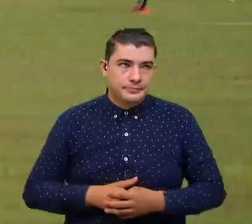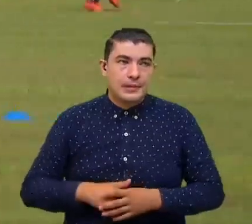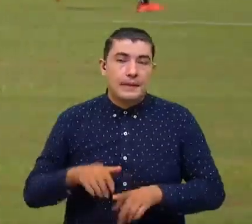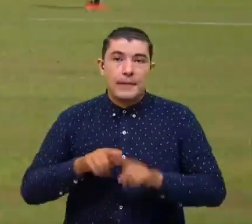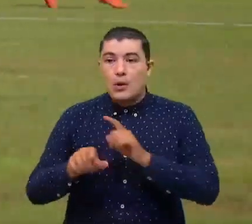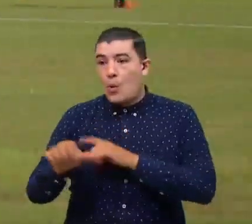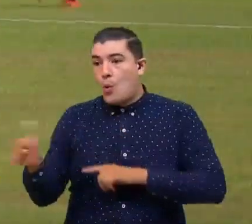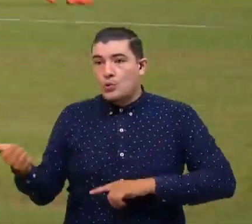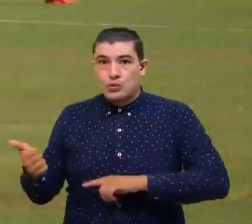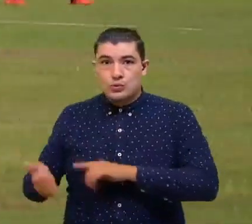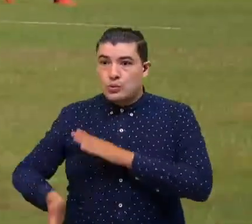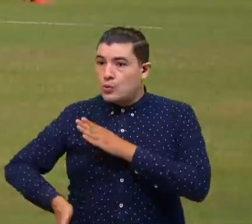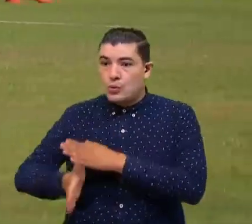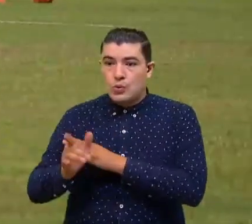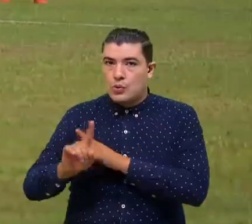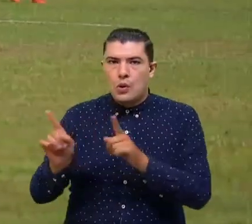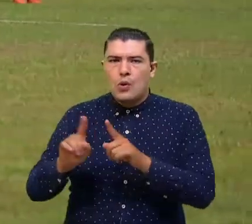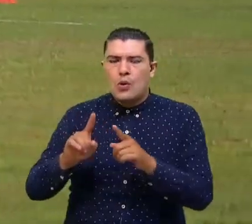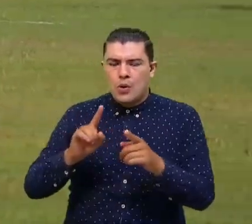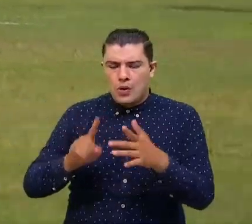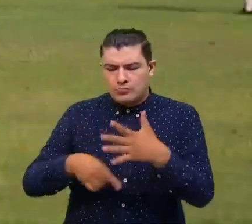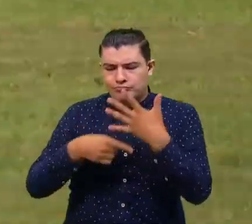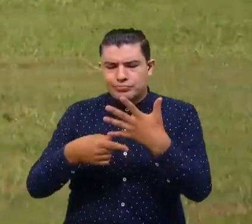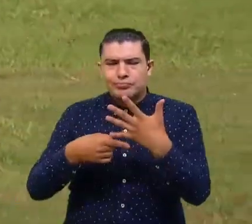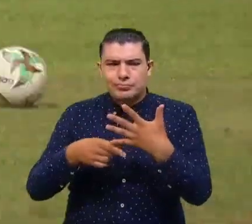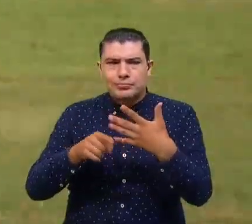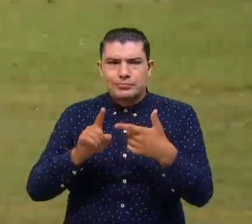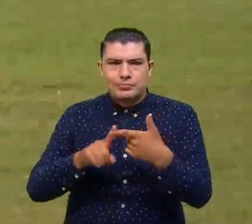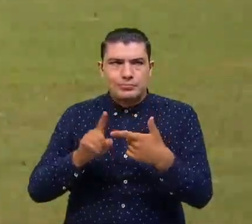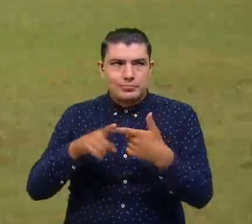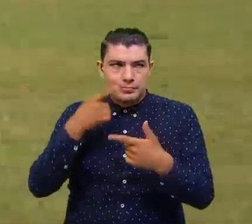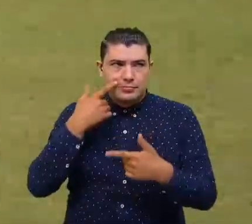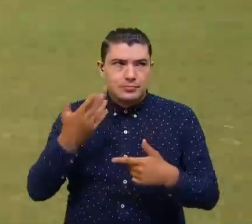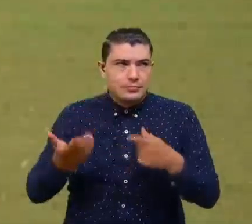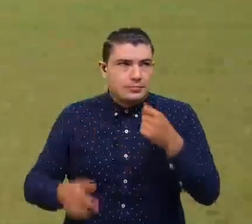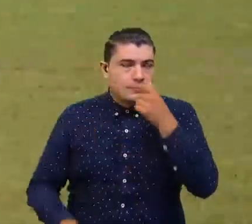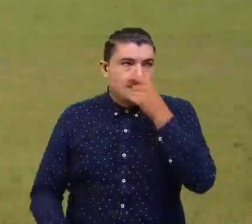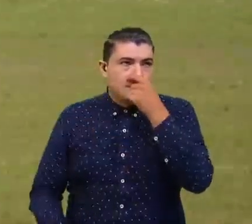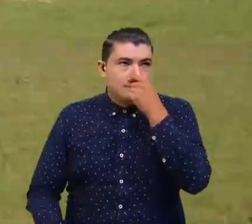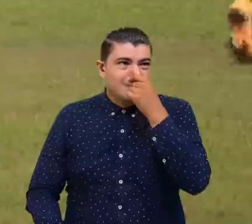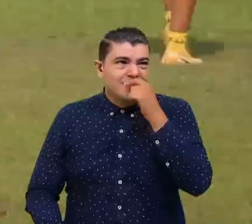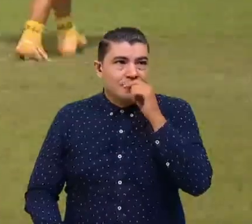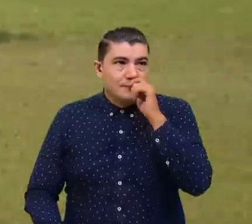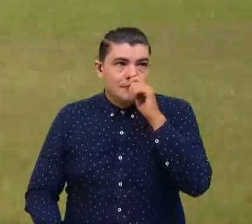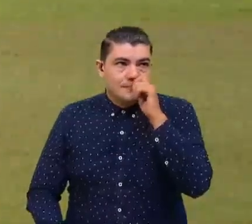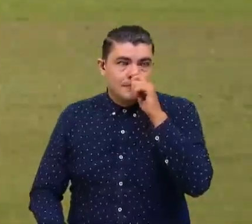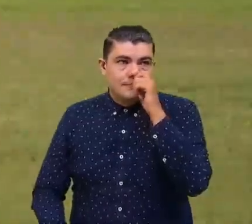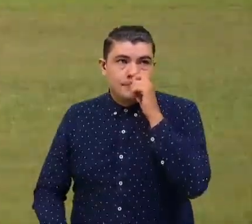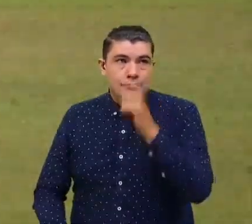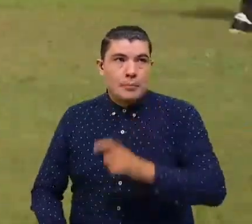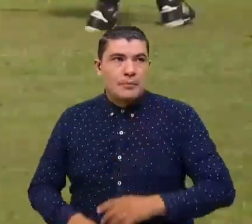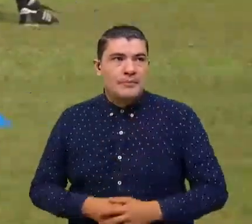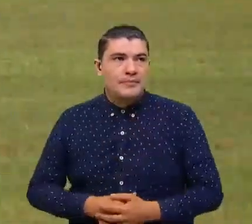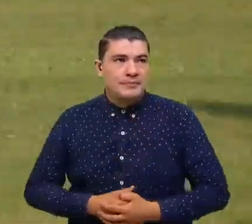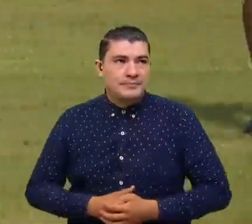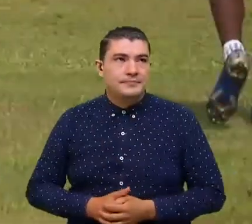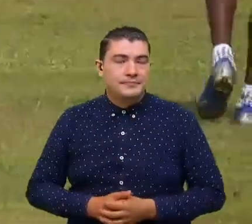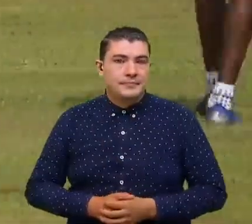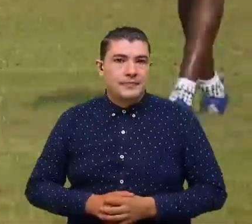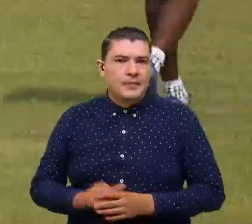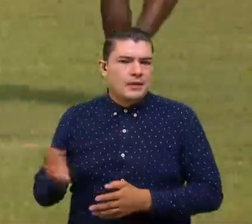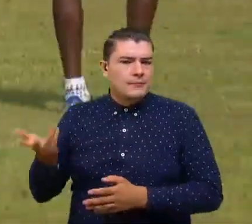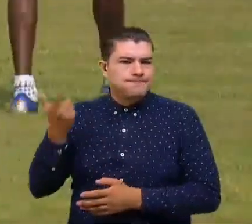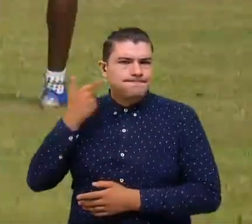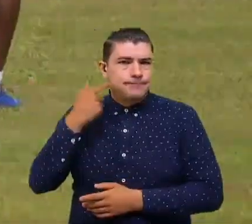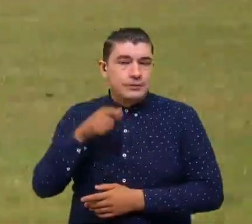embargo otros que no continuarán serán el isr quiñones durán sánchez juanas biblias santiago montoya bryan fernández y álvaro meléndez según fuentes extraoficiales